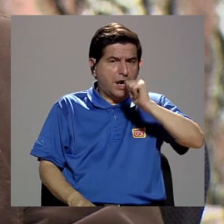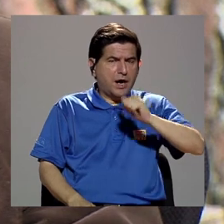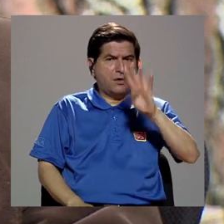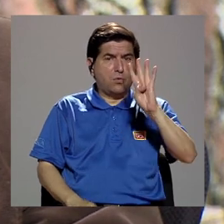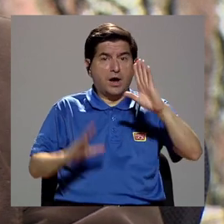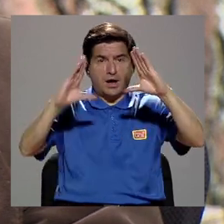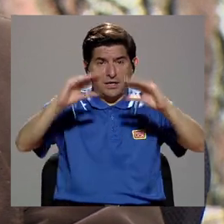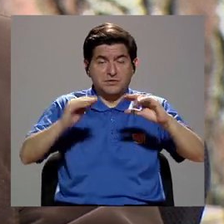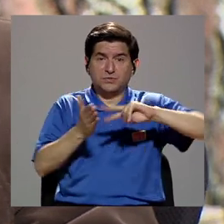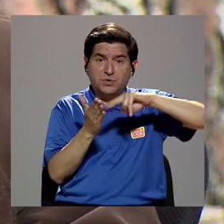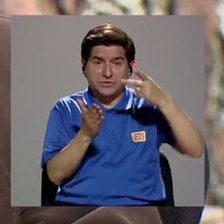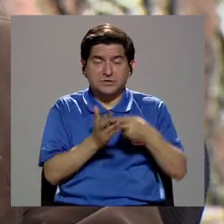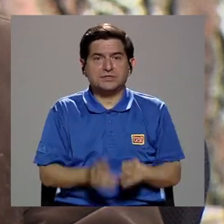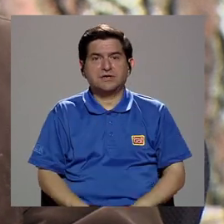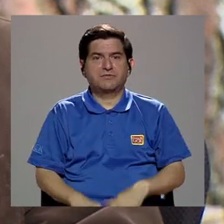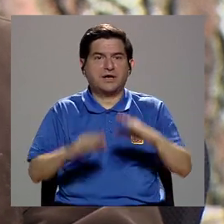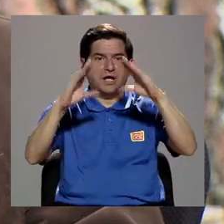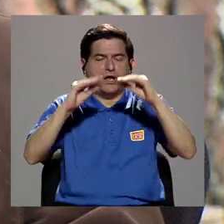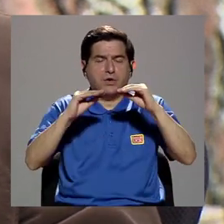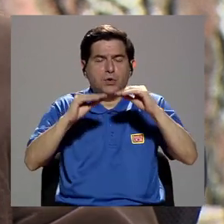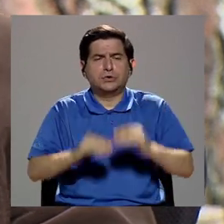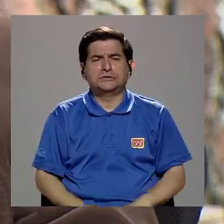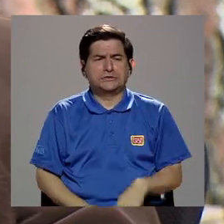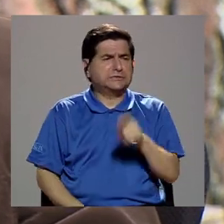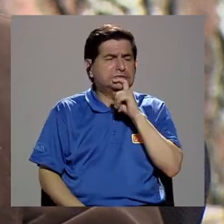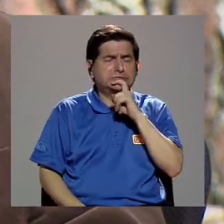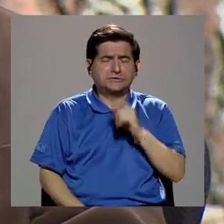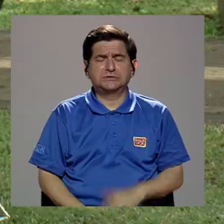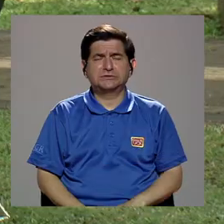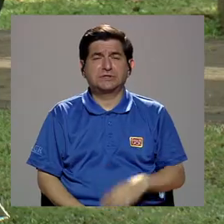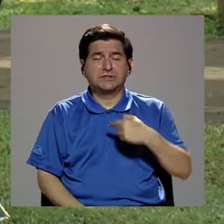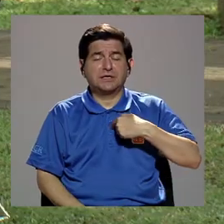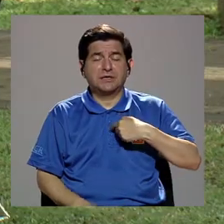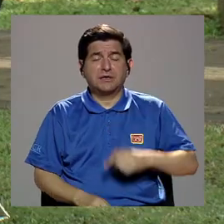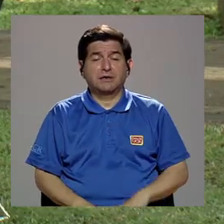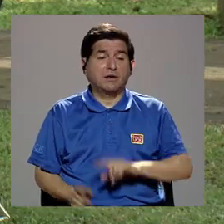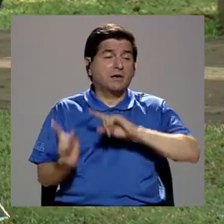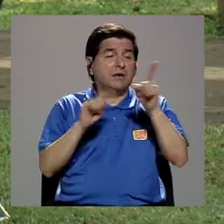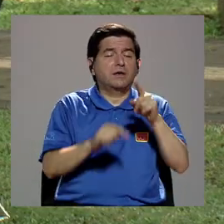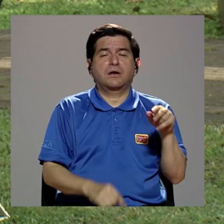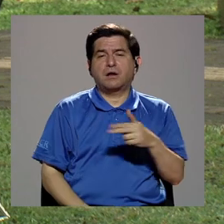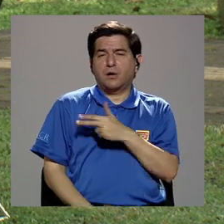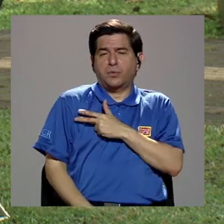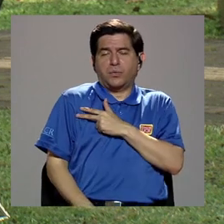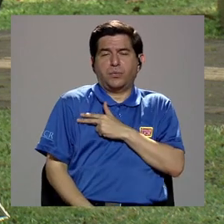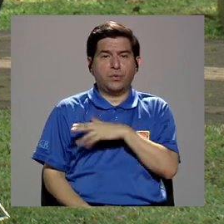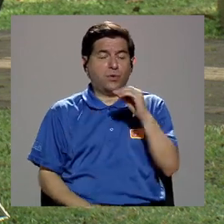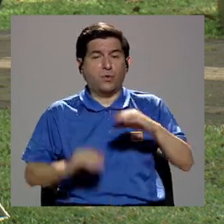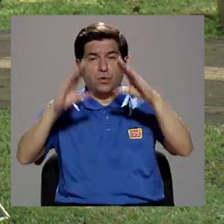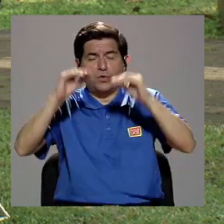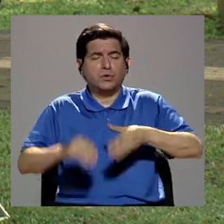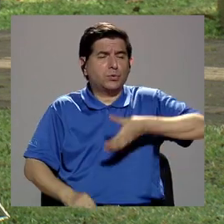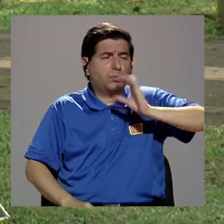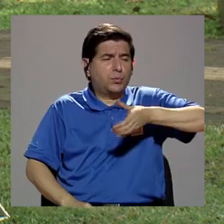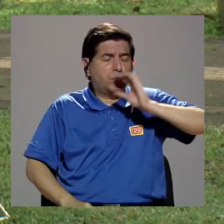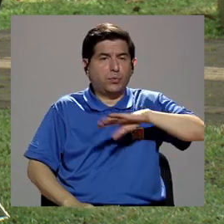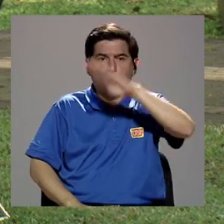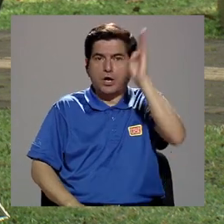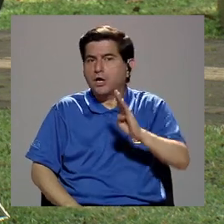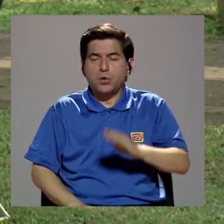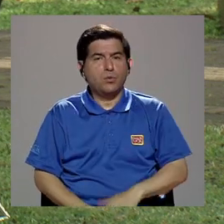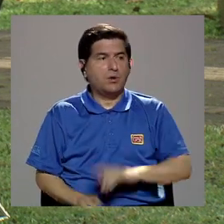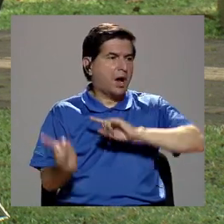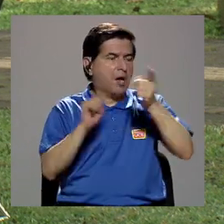la tarde se le convierte en un caos en la noche por el tema de estarse levantando a orinar. Ajá. Así como hay gente que durante la noche consume mucha agua y nunca se levantan a orinar.